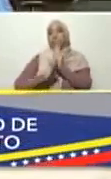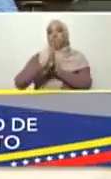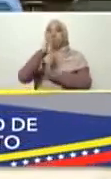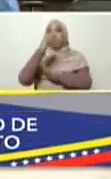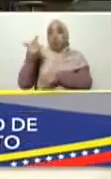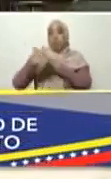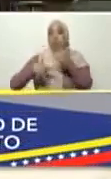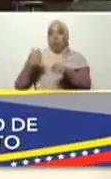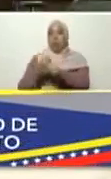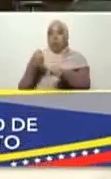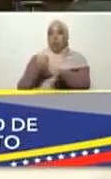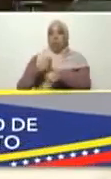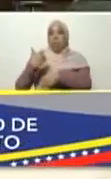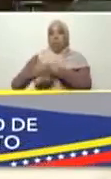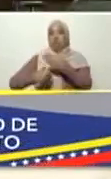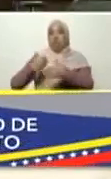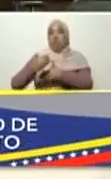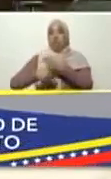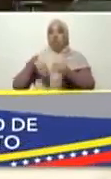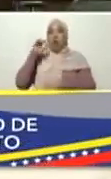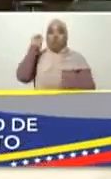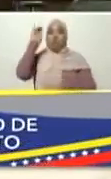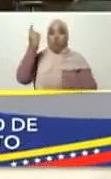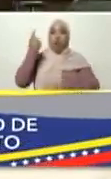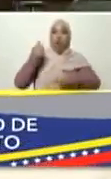hemos dado pasos al frente en lo económico.